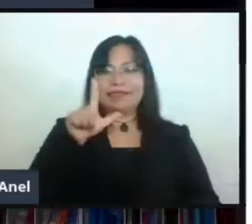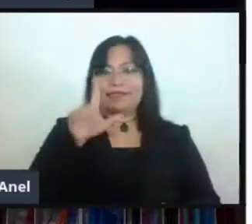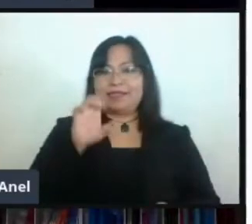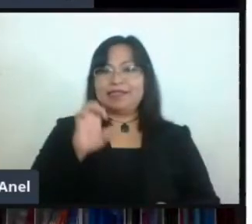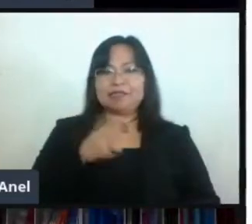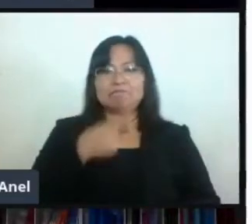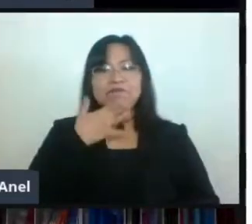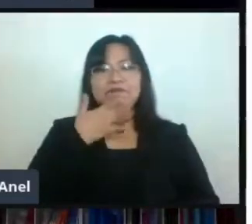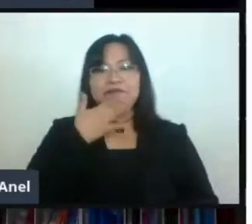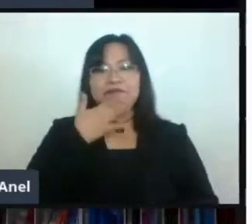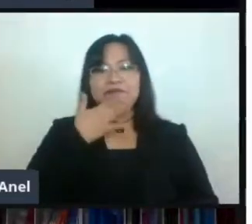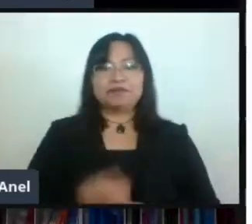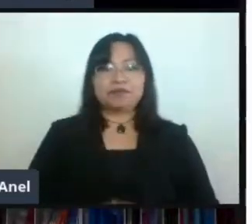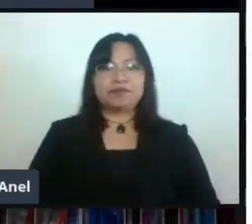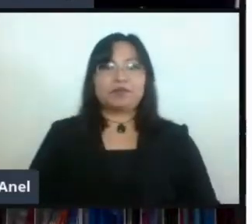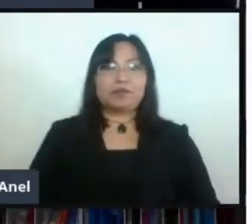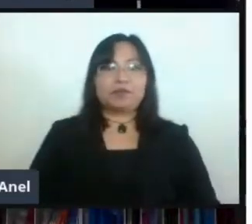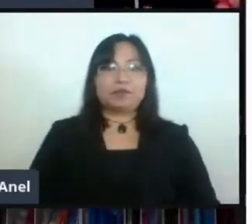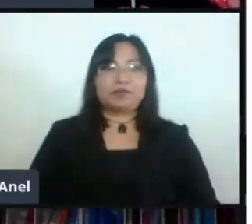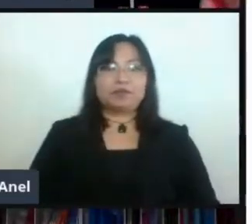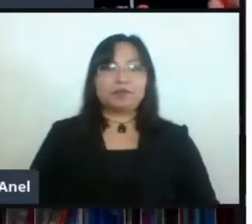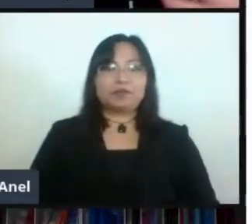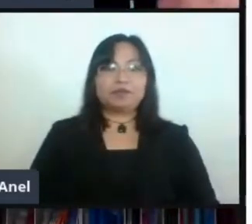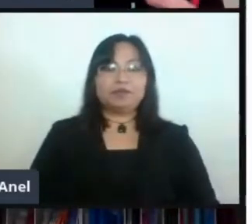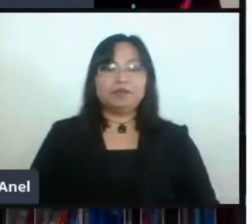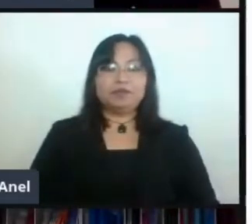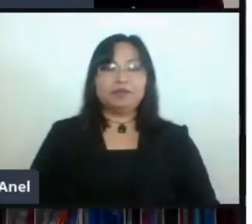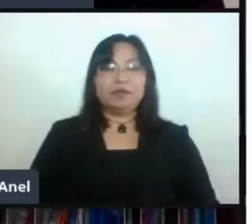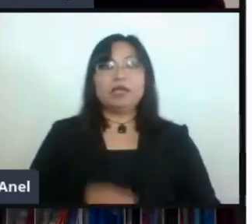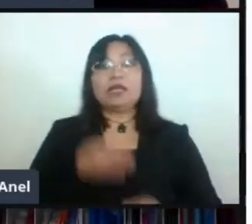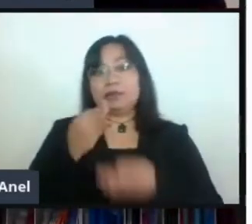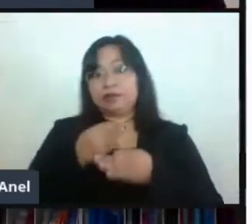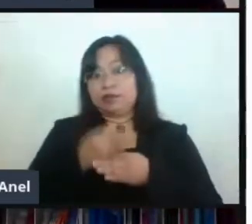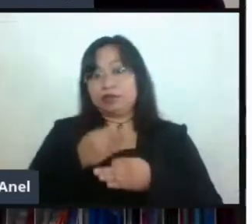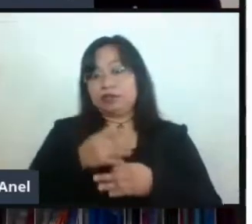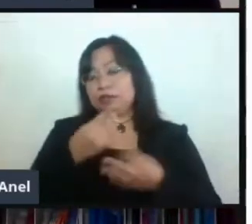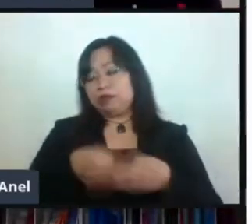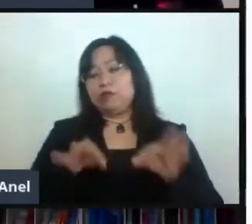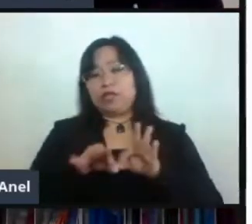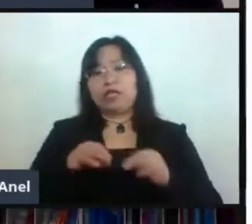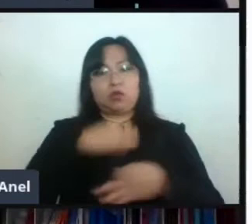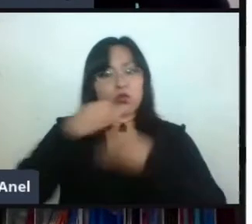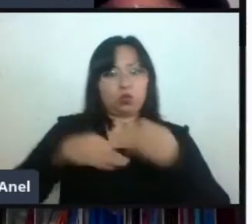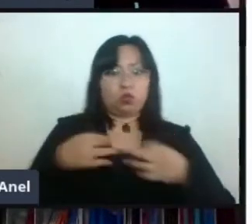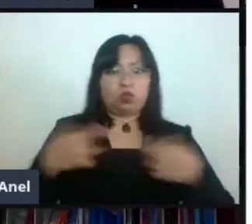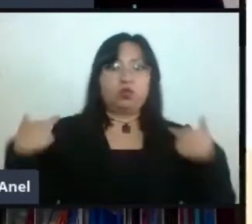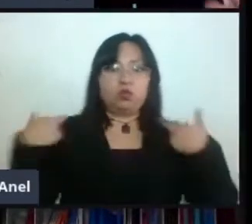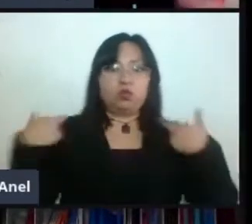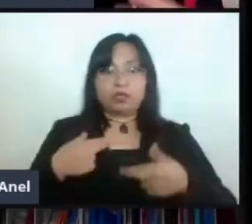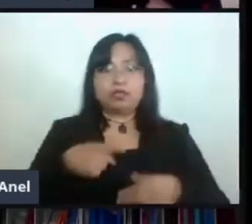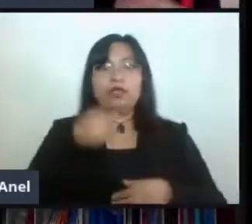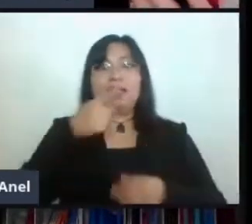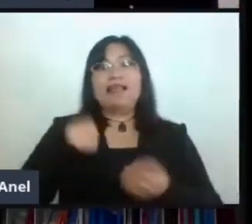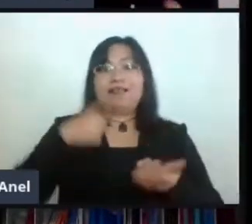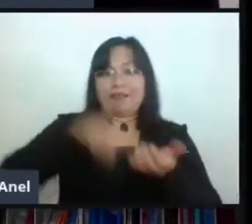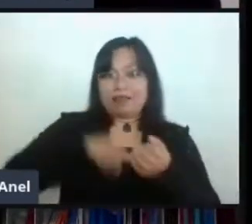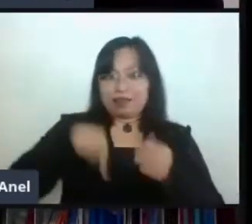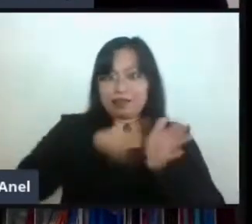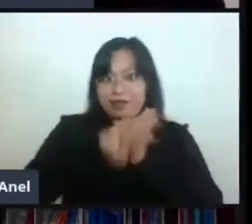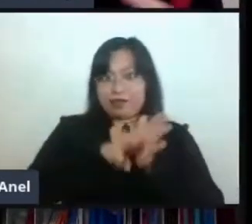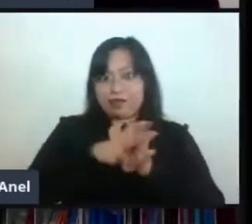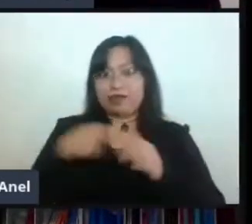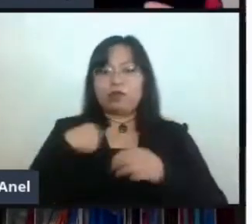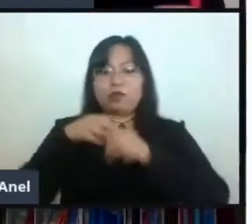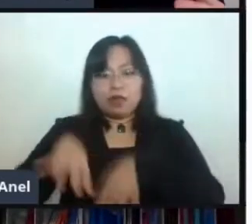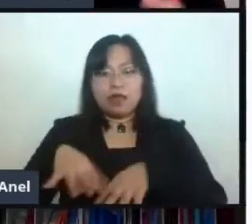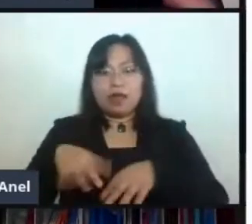Igual recordarles, ¿no? A todas las maestras, maestros que nos están viendo en estos momentos, que si bien sí estamos dando pues, mucha